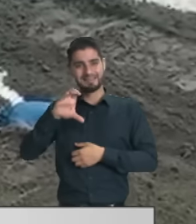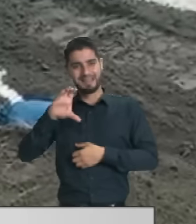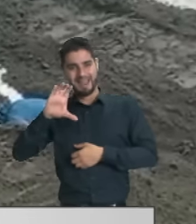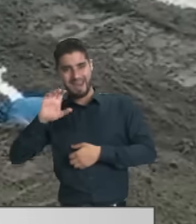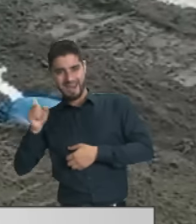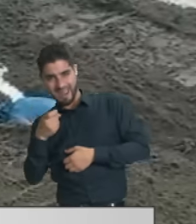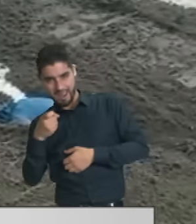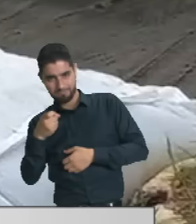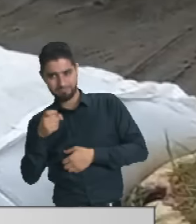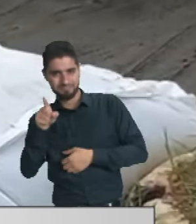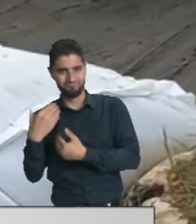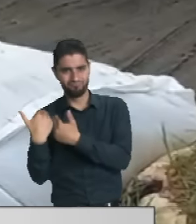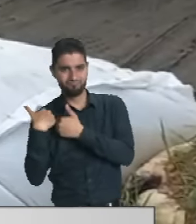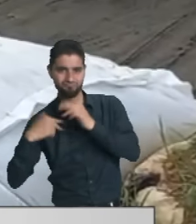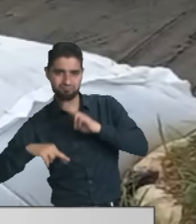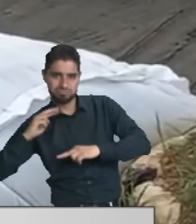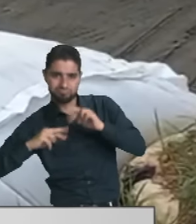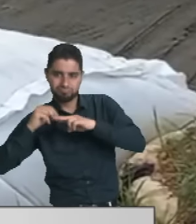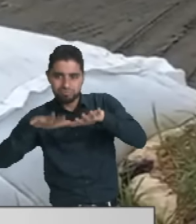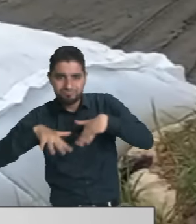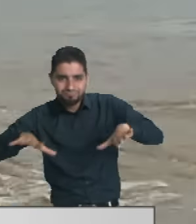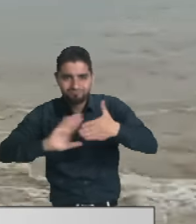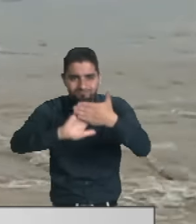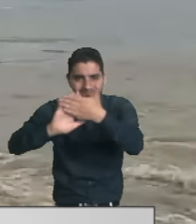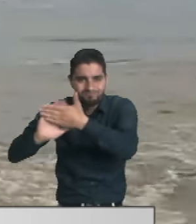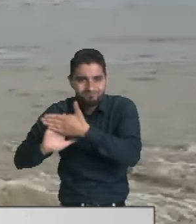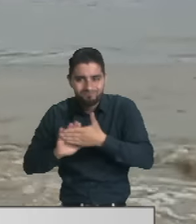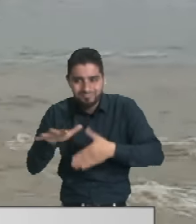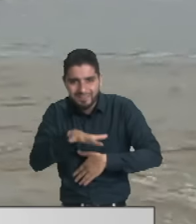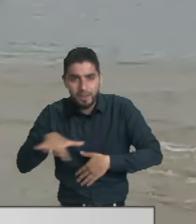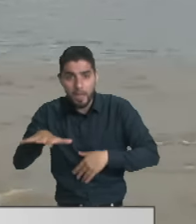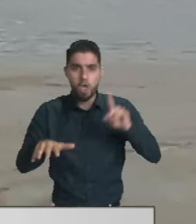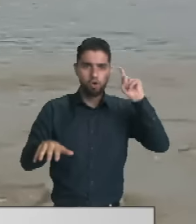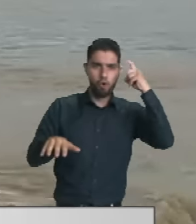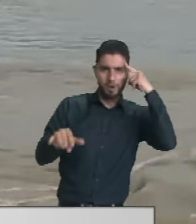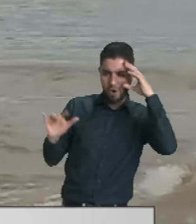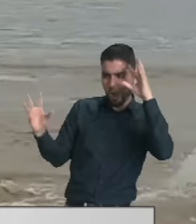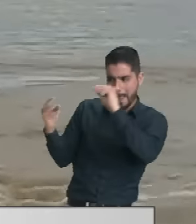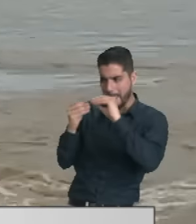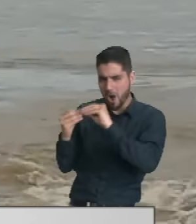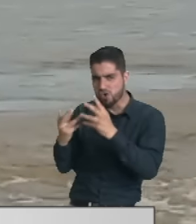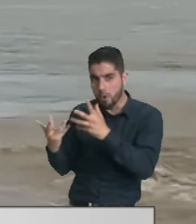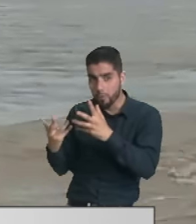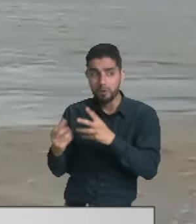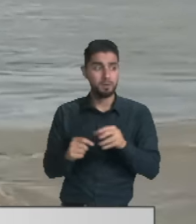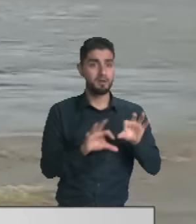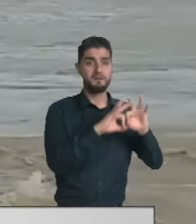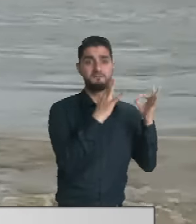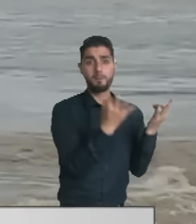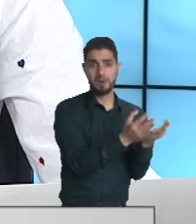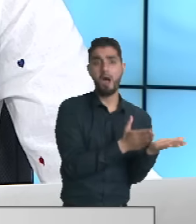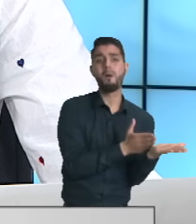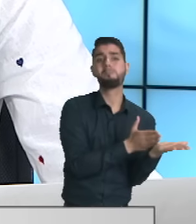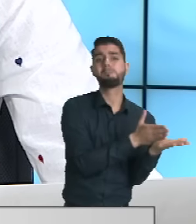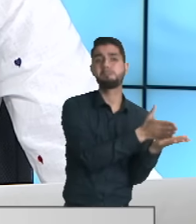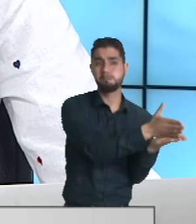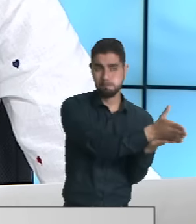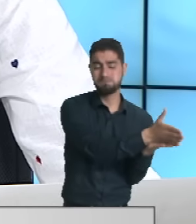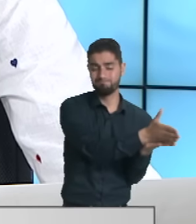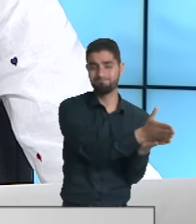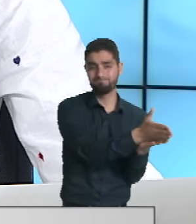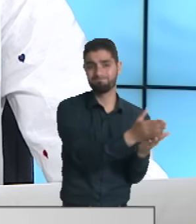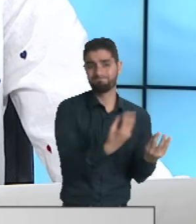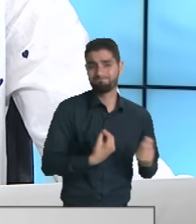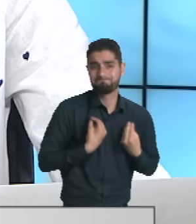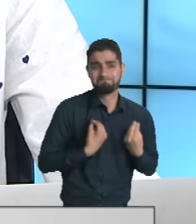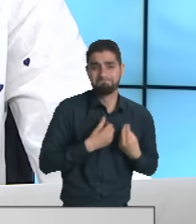gobierno nacional se ponen de acuerdo, miles de familias padecen los estragos de una larga inundación que los ha dejado en las ruinas.